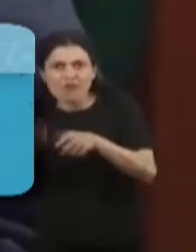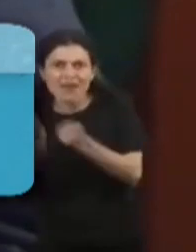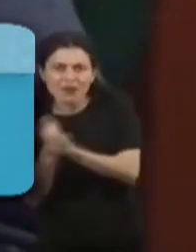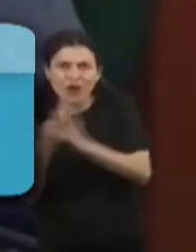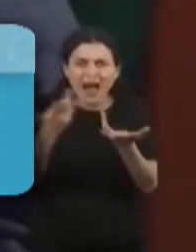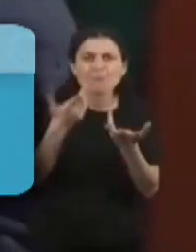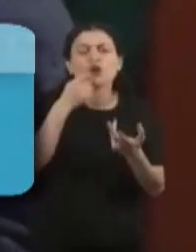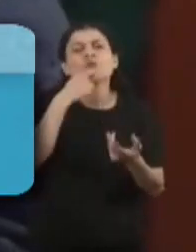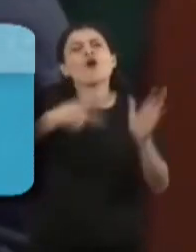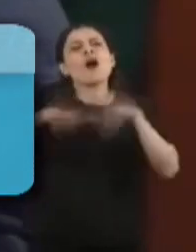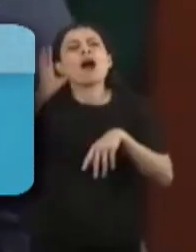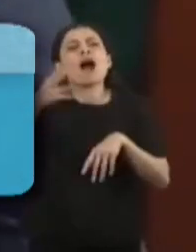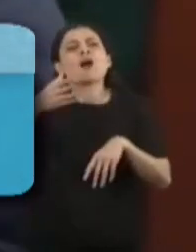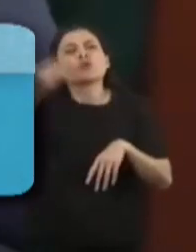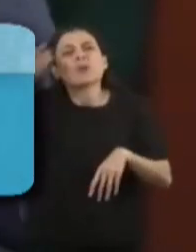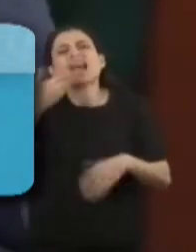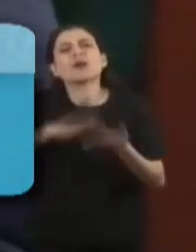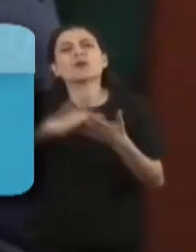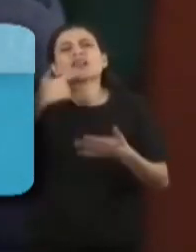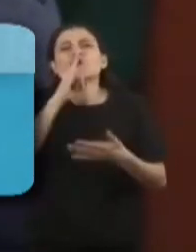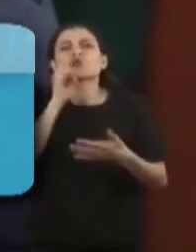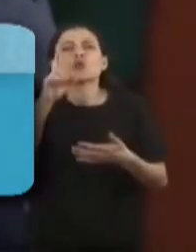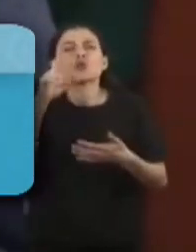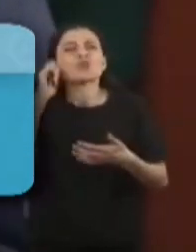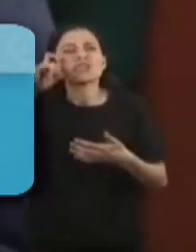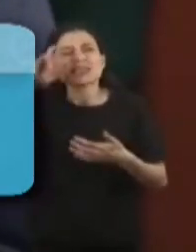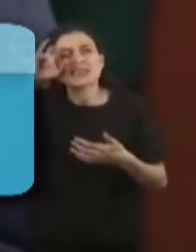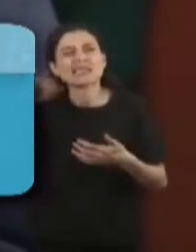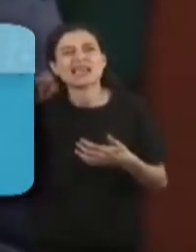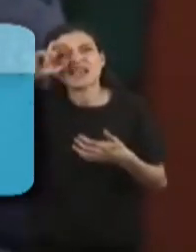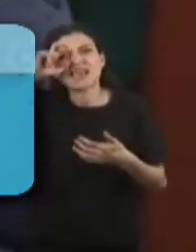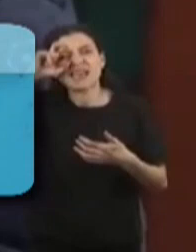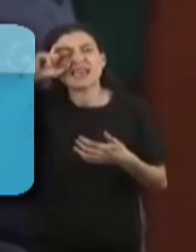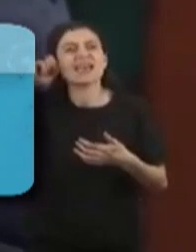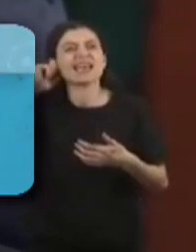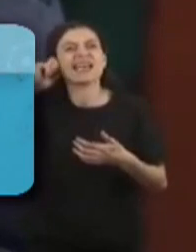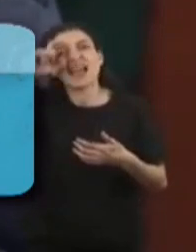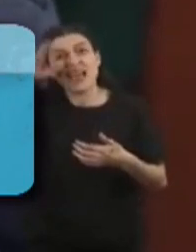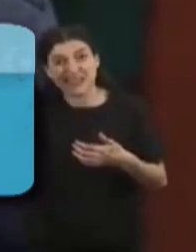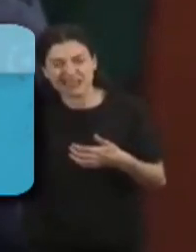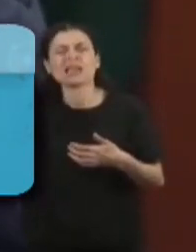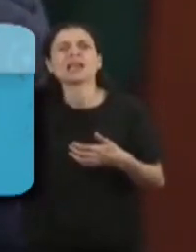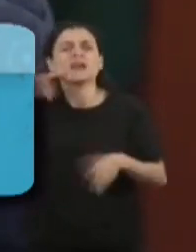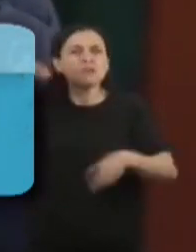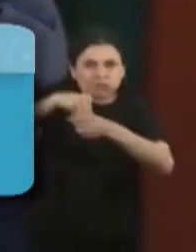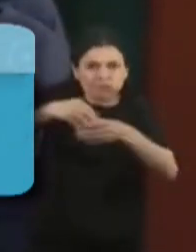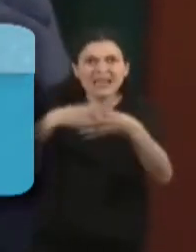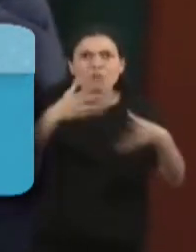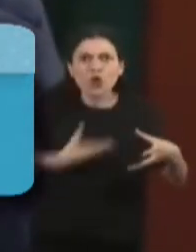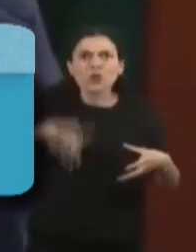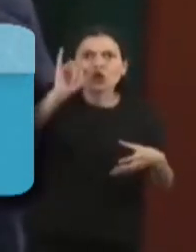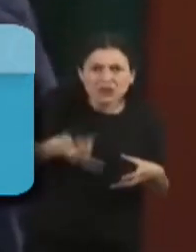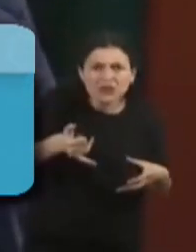Sturzenegger, que incluso fue el que ayudó a la confección del DNU. Y por otra parte, usted había comentado que la situación del funcionario saliente